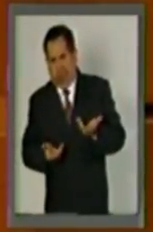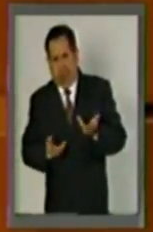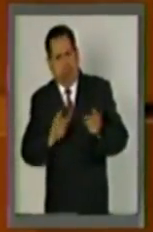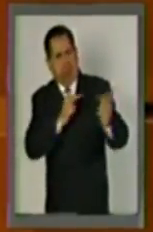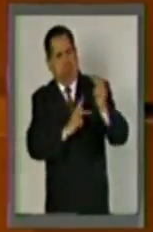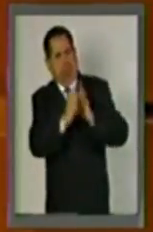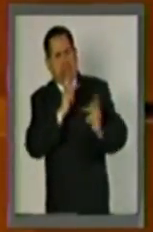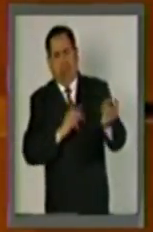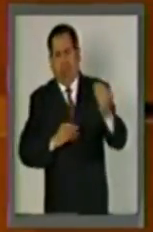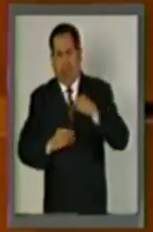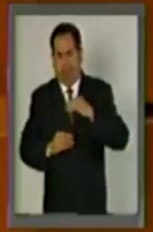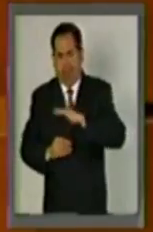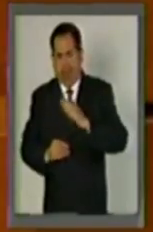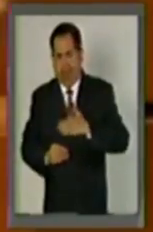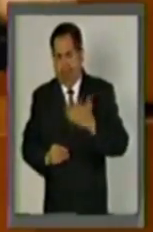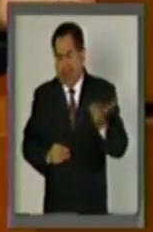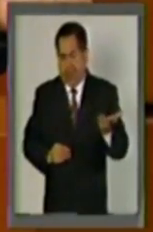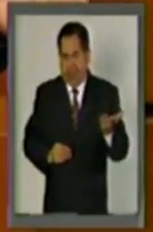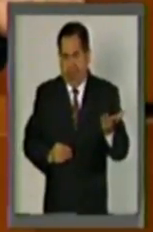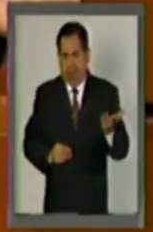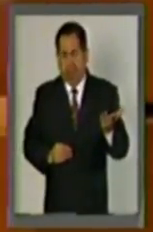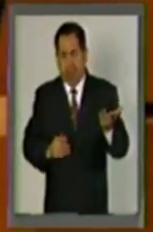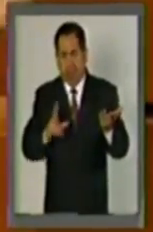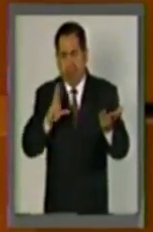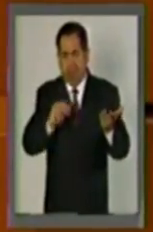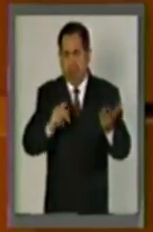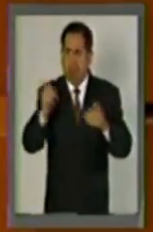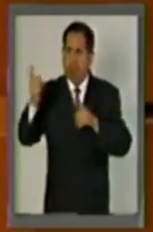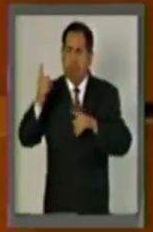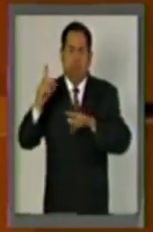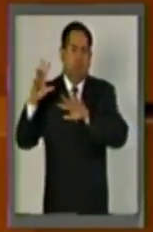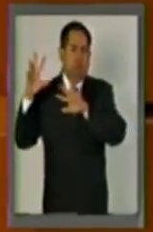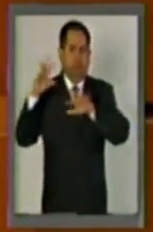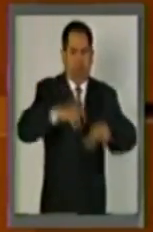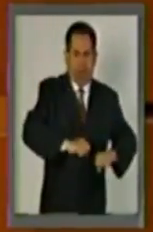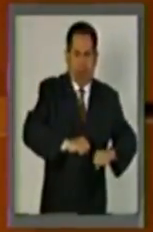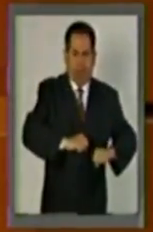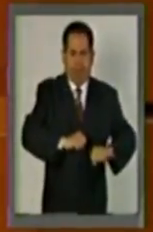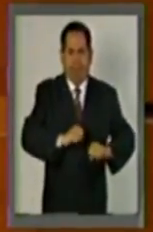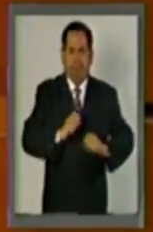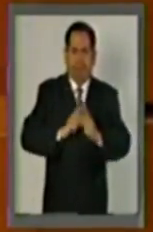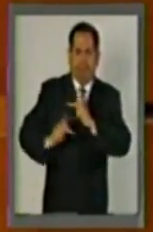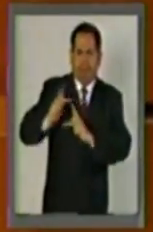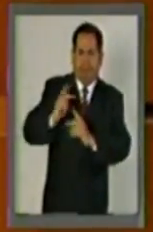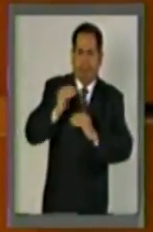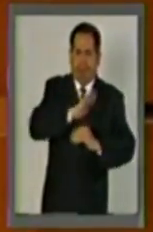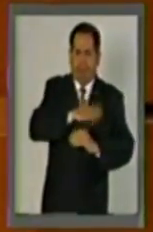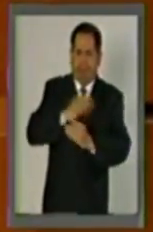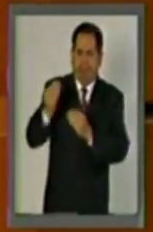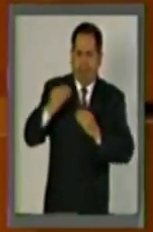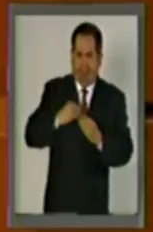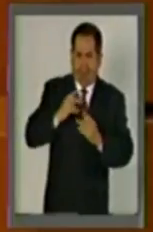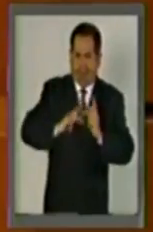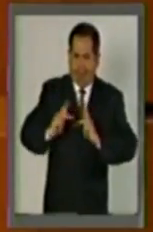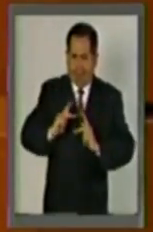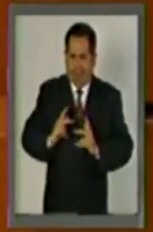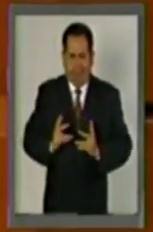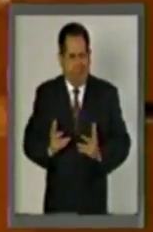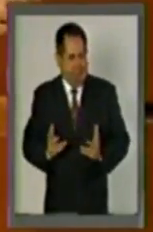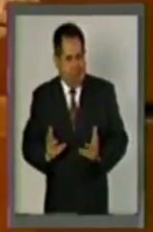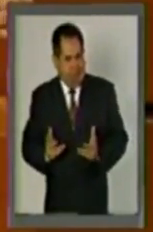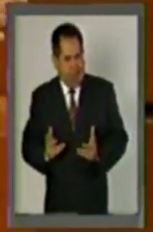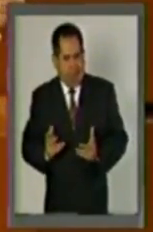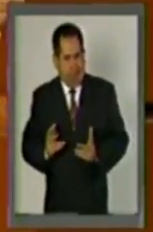prestada, producto de una colonización. Por lo tanto,